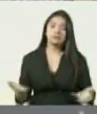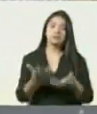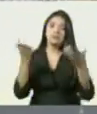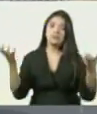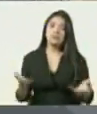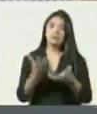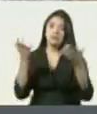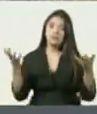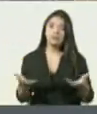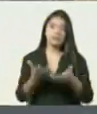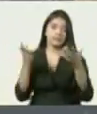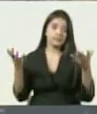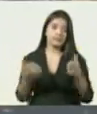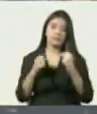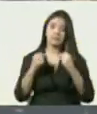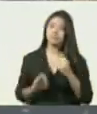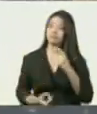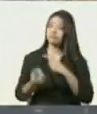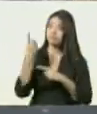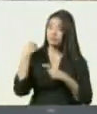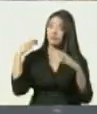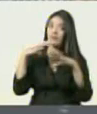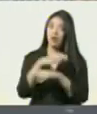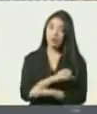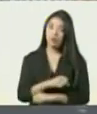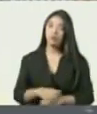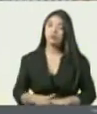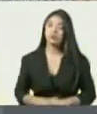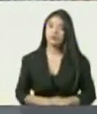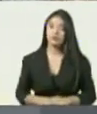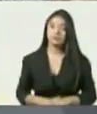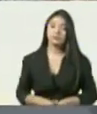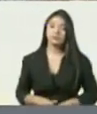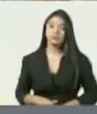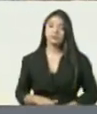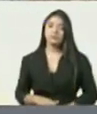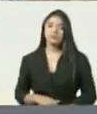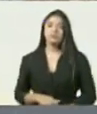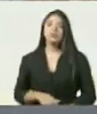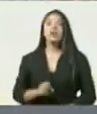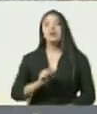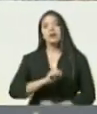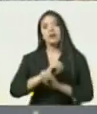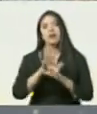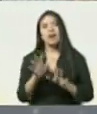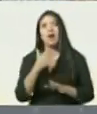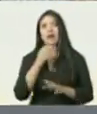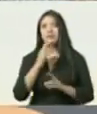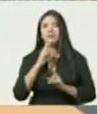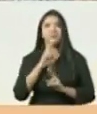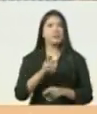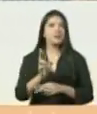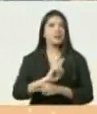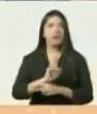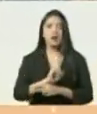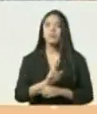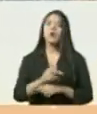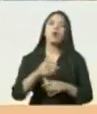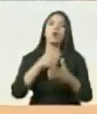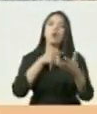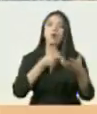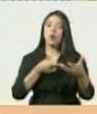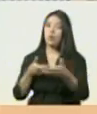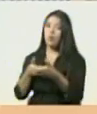que se presentó anoche, a primeras horas de la noche, y que con una acción inmediata de los cuerpos de bomberos